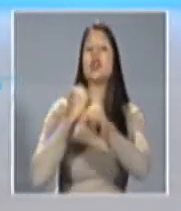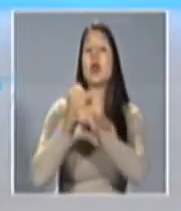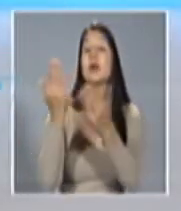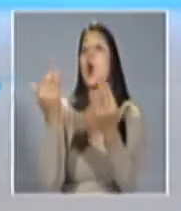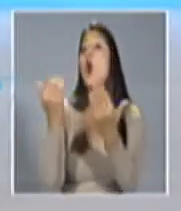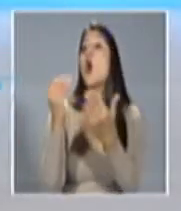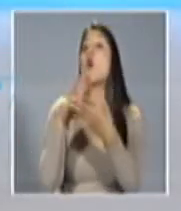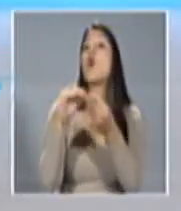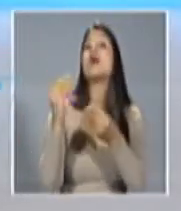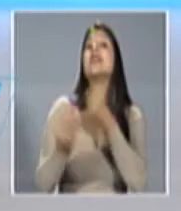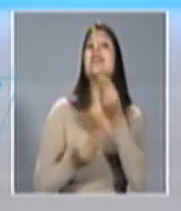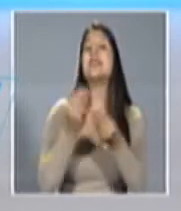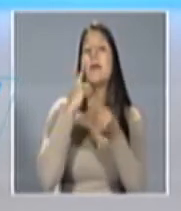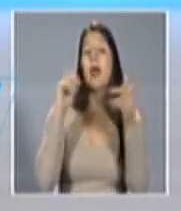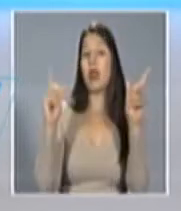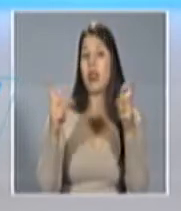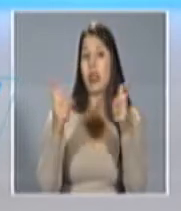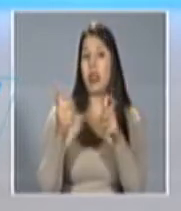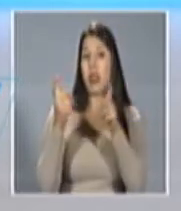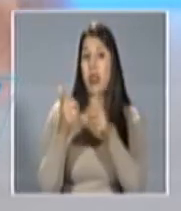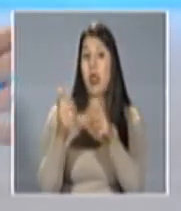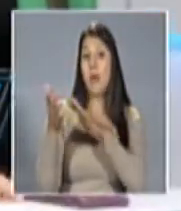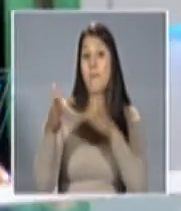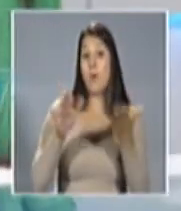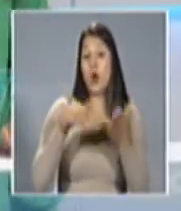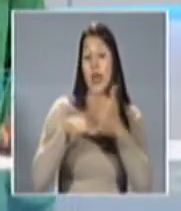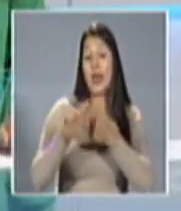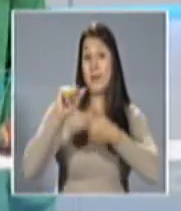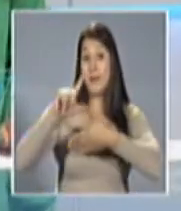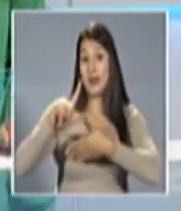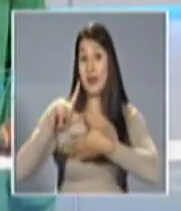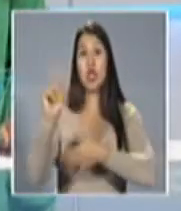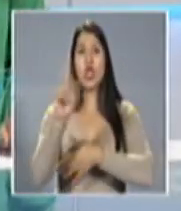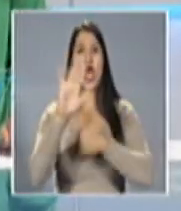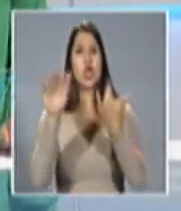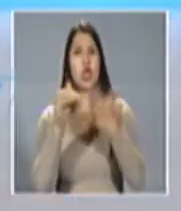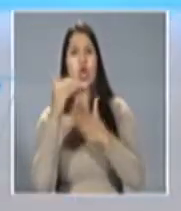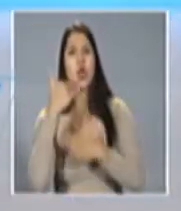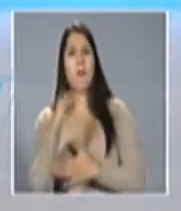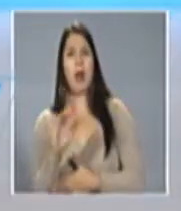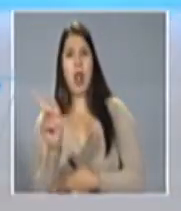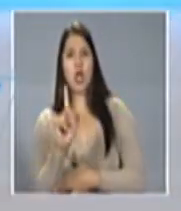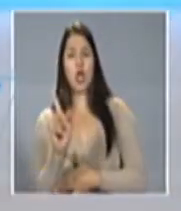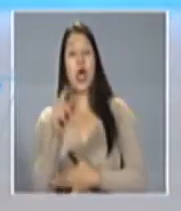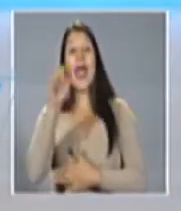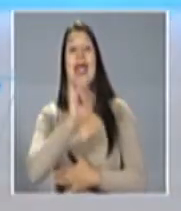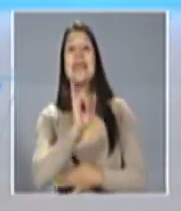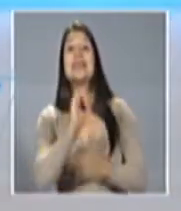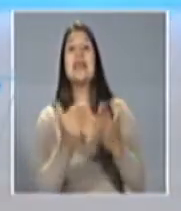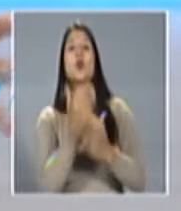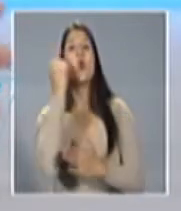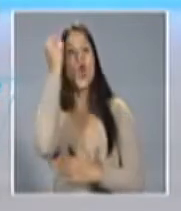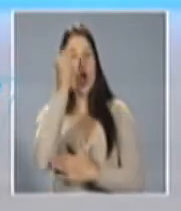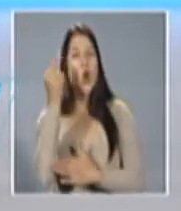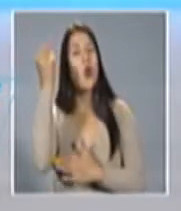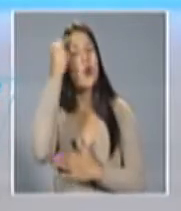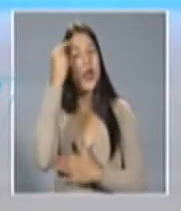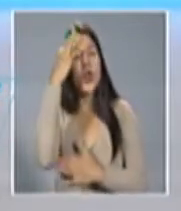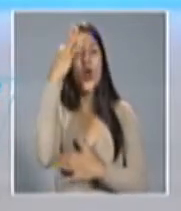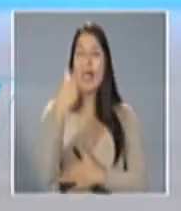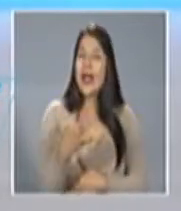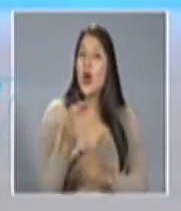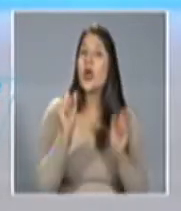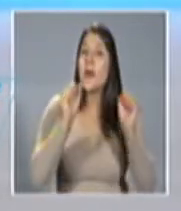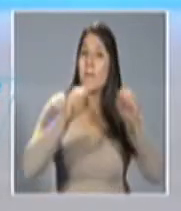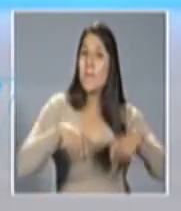para reducir los homicidios, por ejemplo, en América Latina. Entonces, no todo ha sido malo. Me parece que para este nuevo gobierno, creo que hay cosas que puede tomar